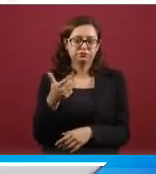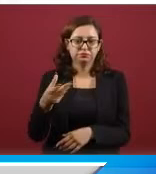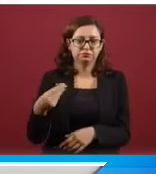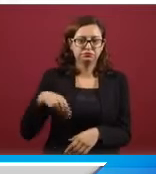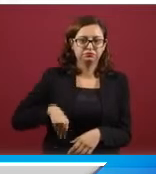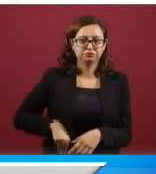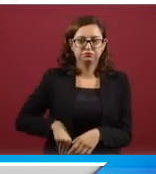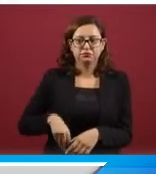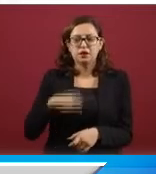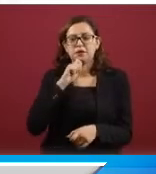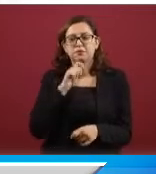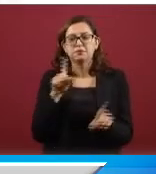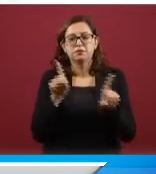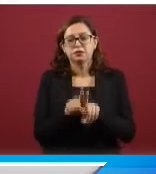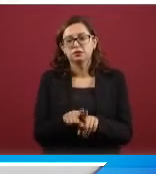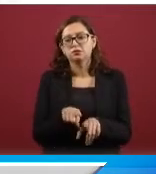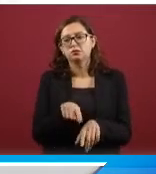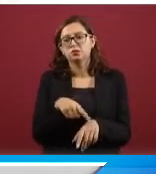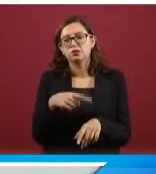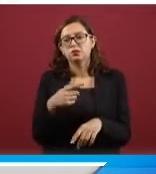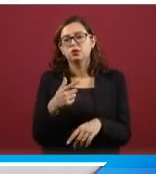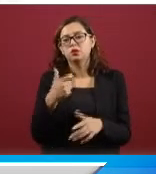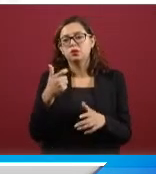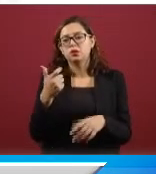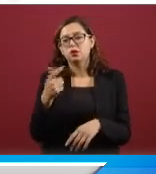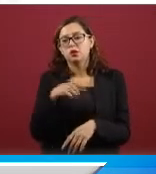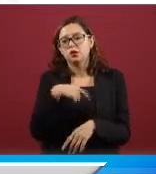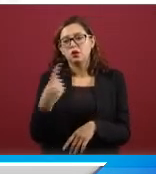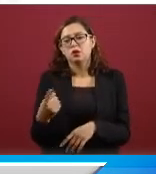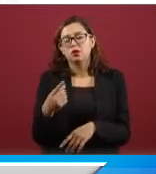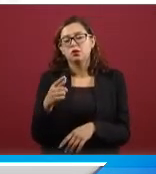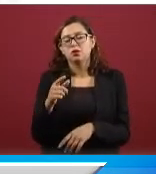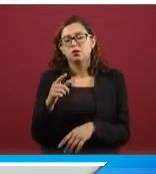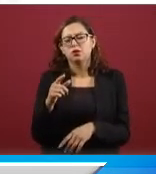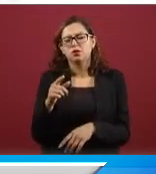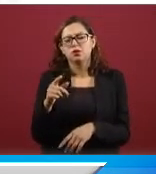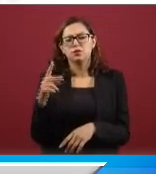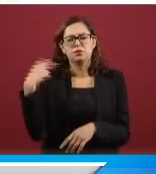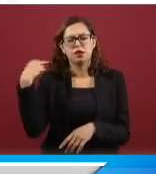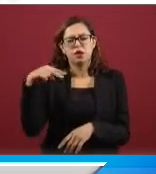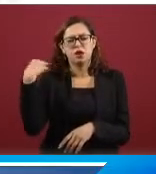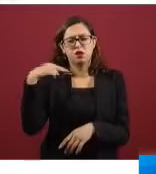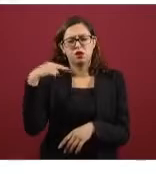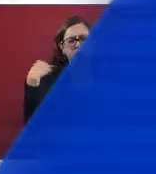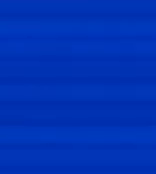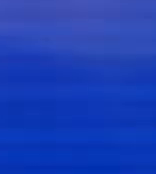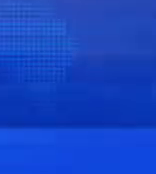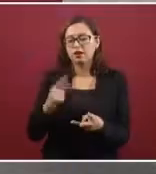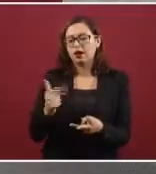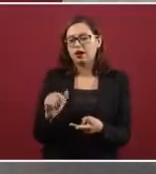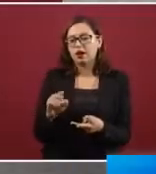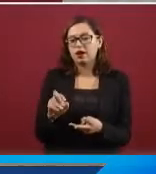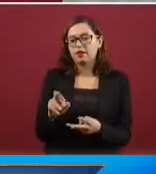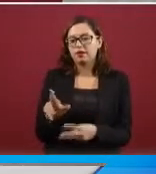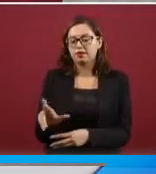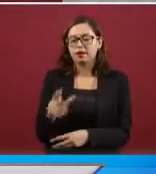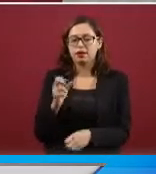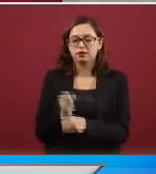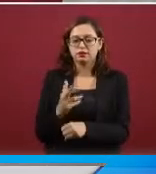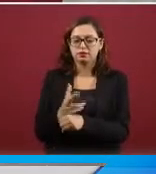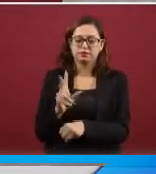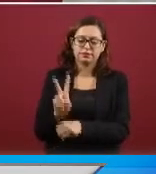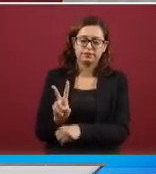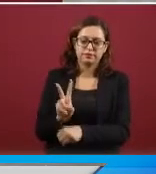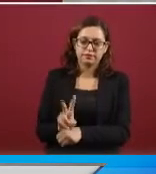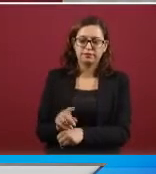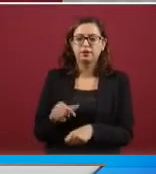no presentan variación, por lo que queda desmentido completamente el aumento de los precios en las gasolinas. Paquete